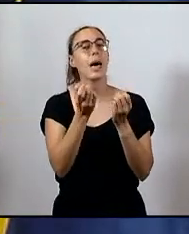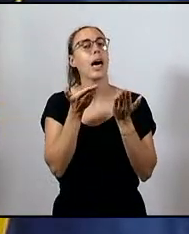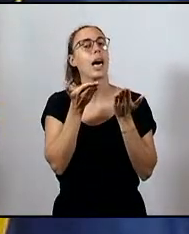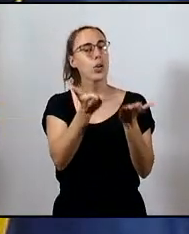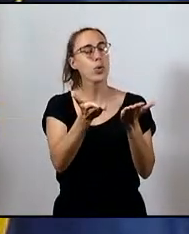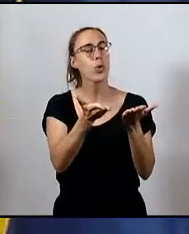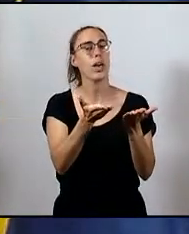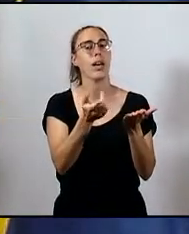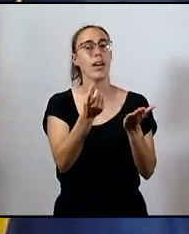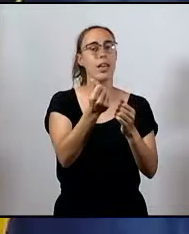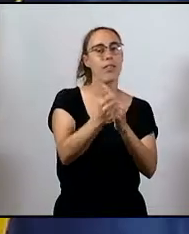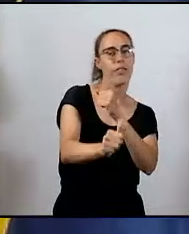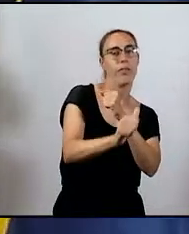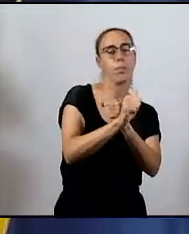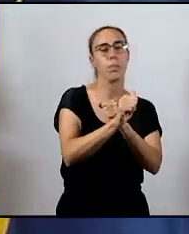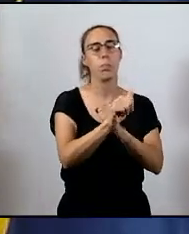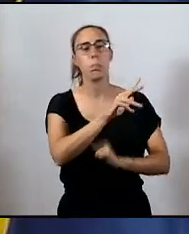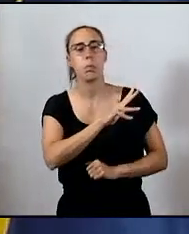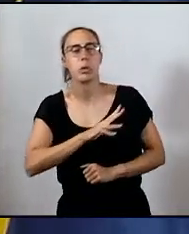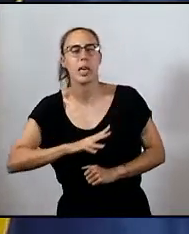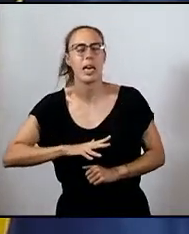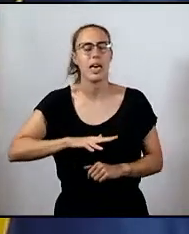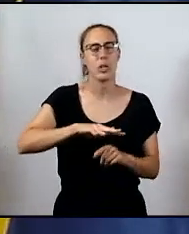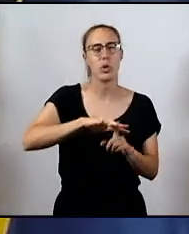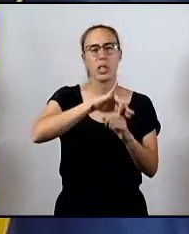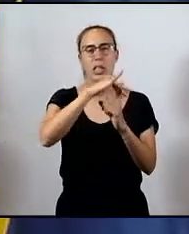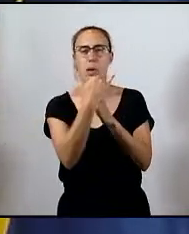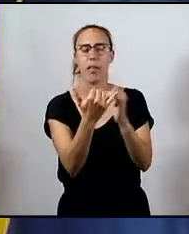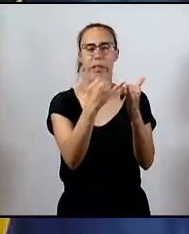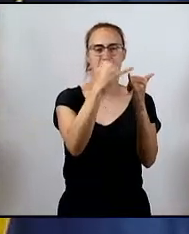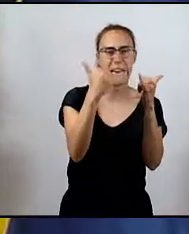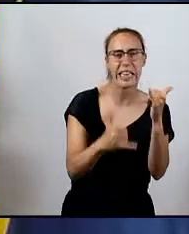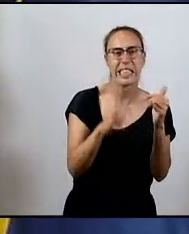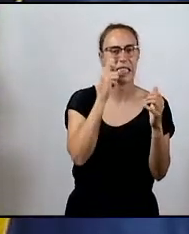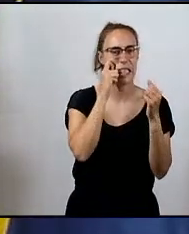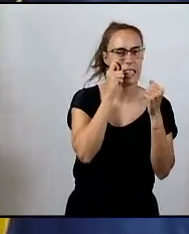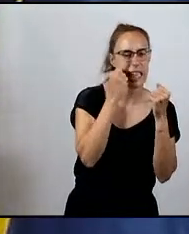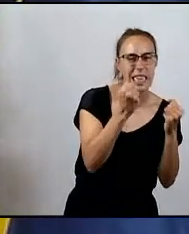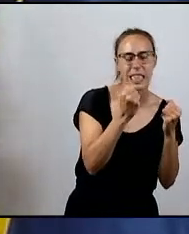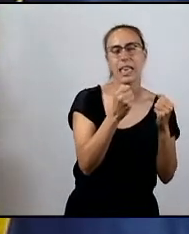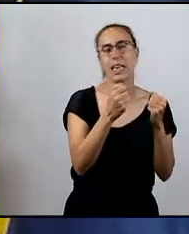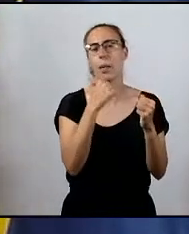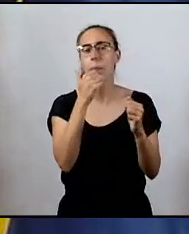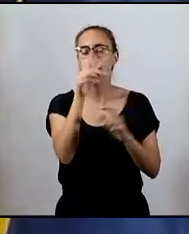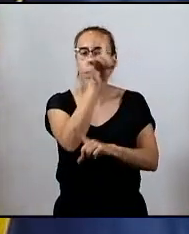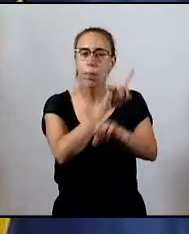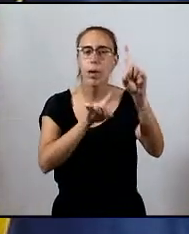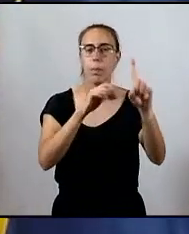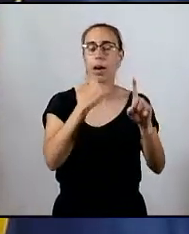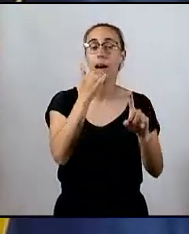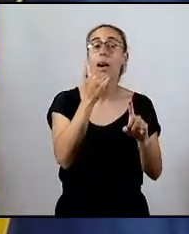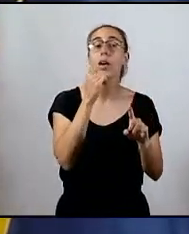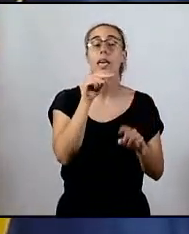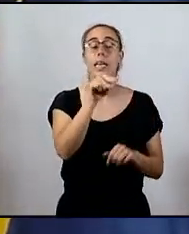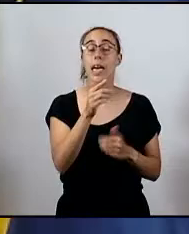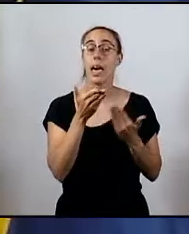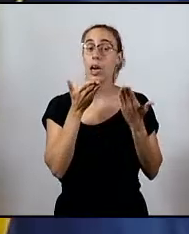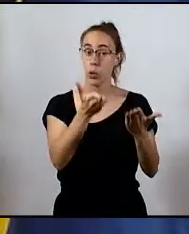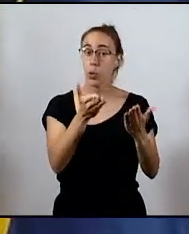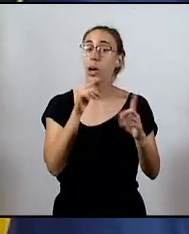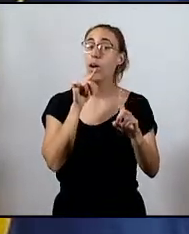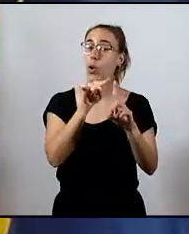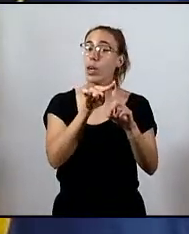respuesta a posibles catástrofes, crisis sanitarias o circunstancias excepcionales. Estas ayudas servirán, sobre todo,